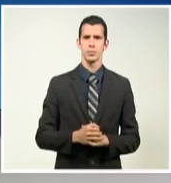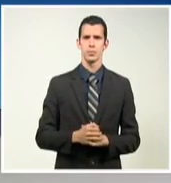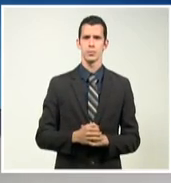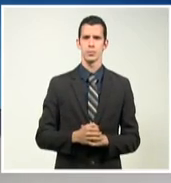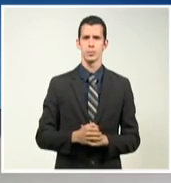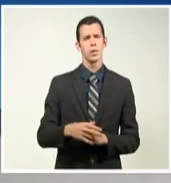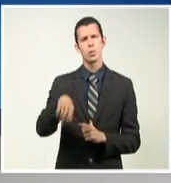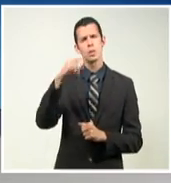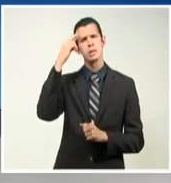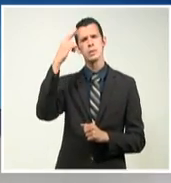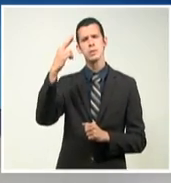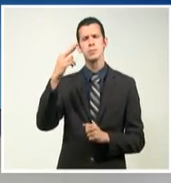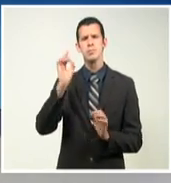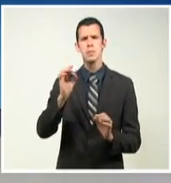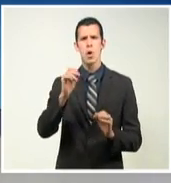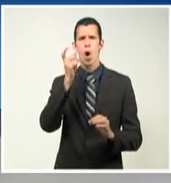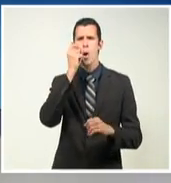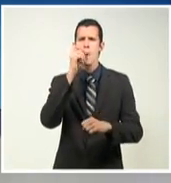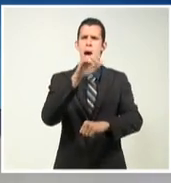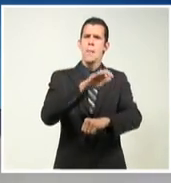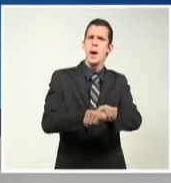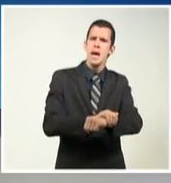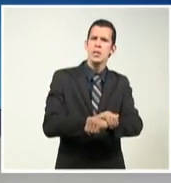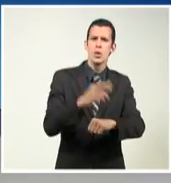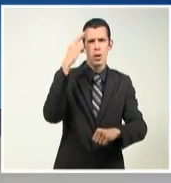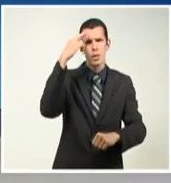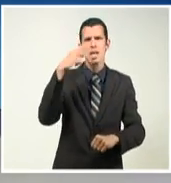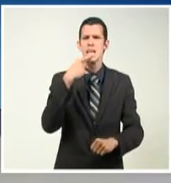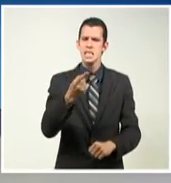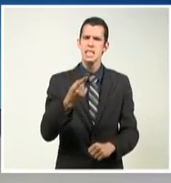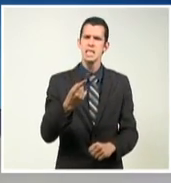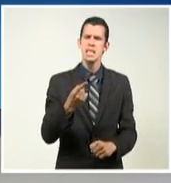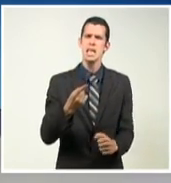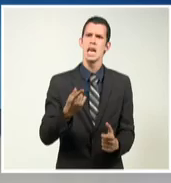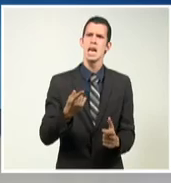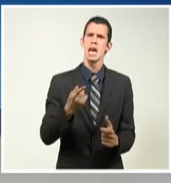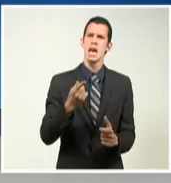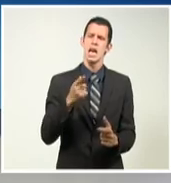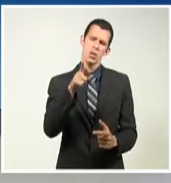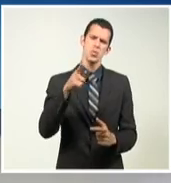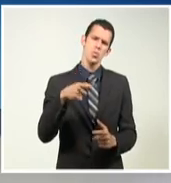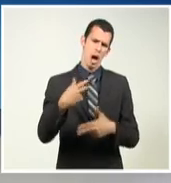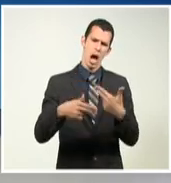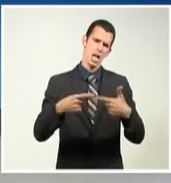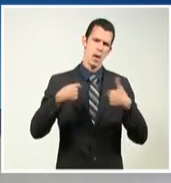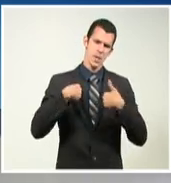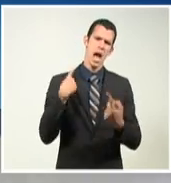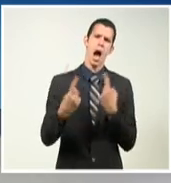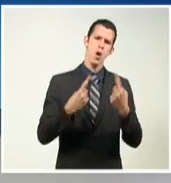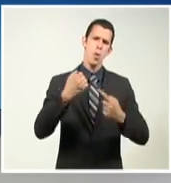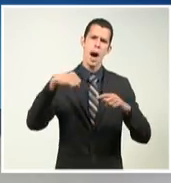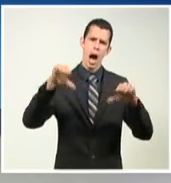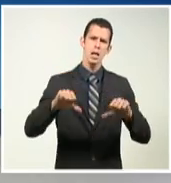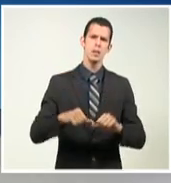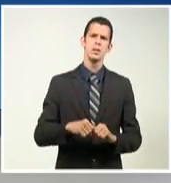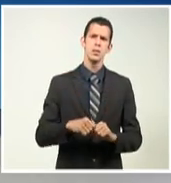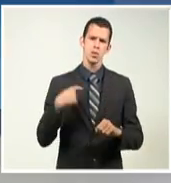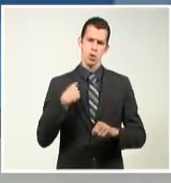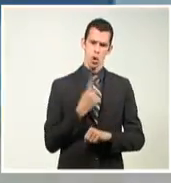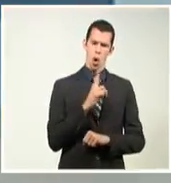detenido, que acusaba a su instructor, el apellido del instructor era Quiñones, porque Quiñones lo agredía allí en la soledad de su